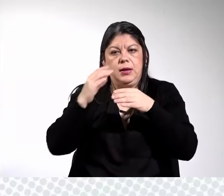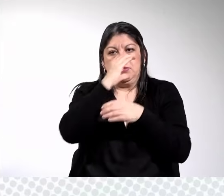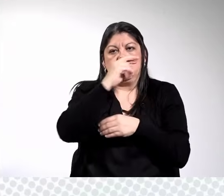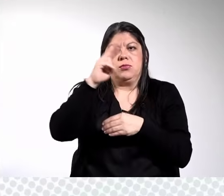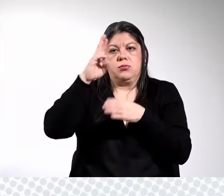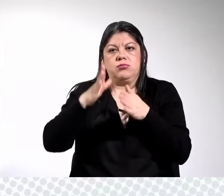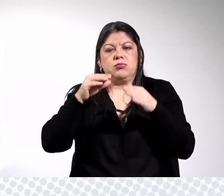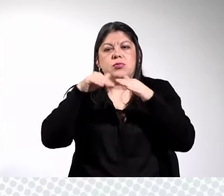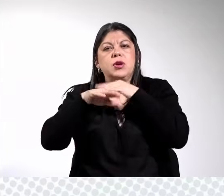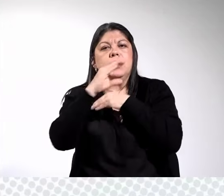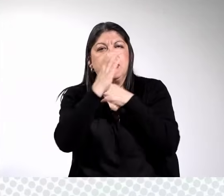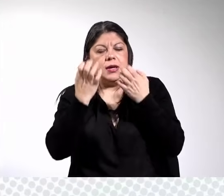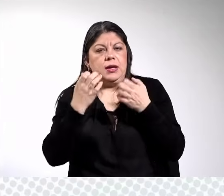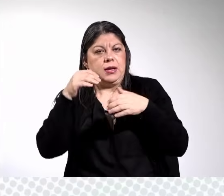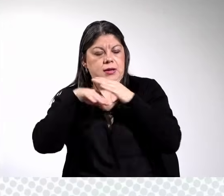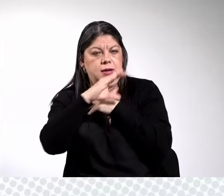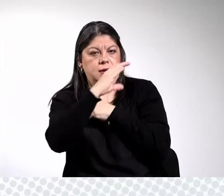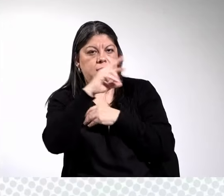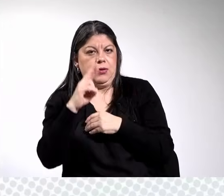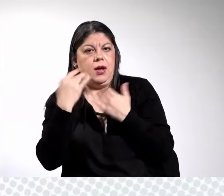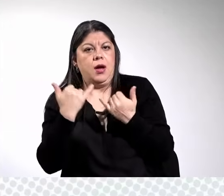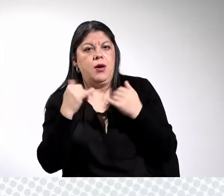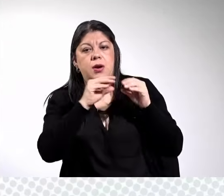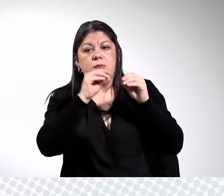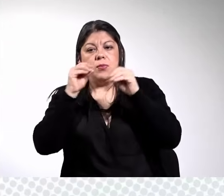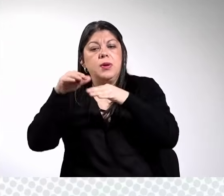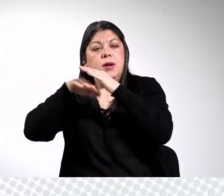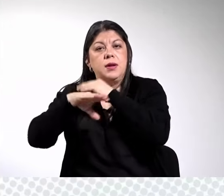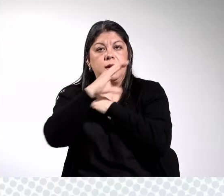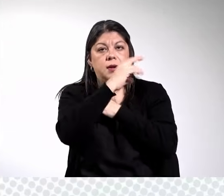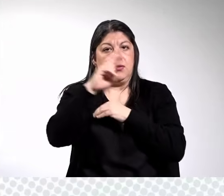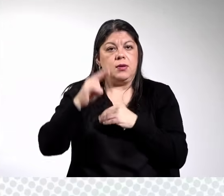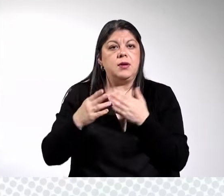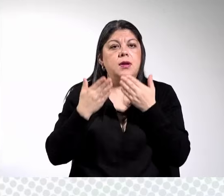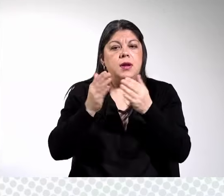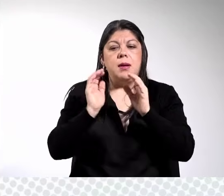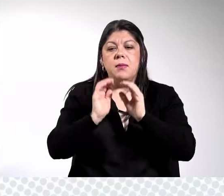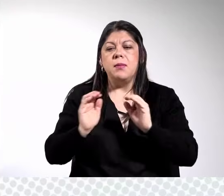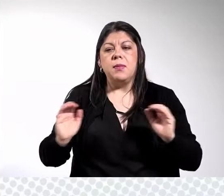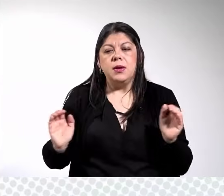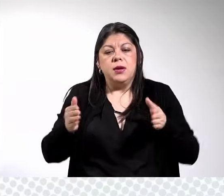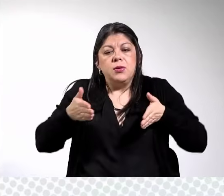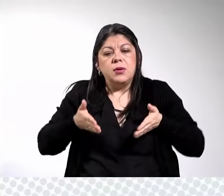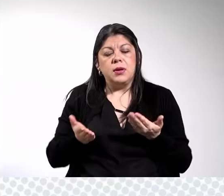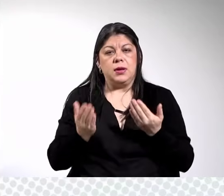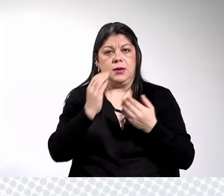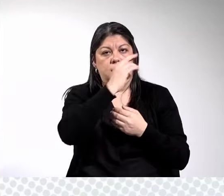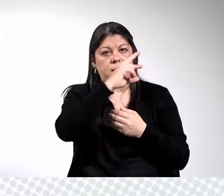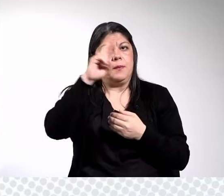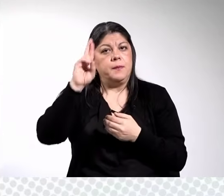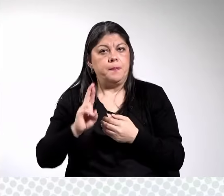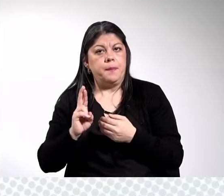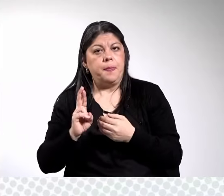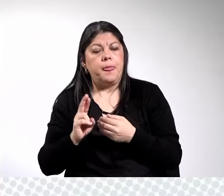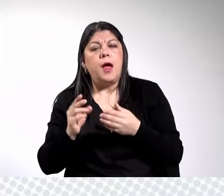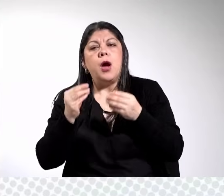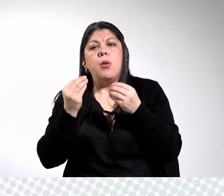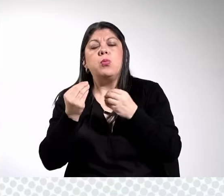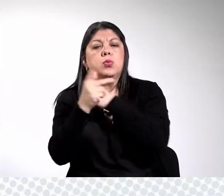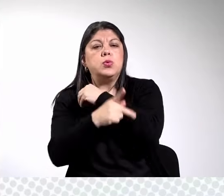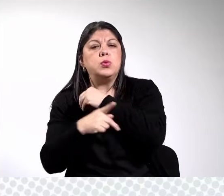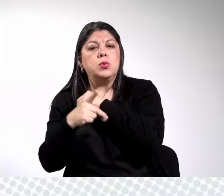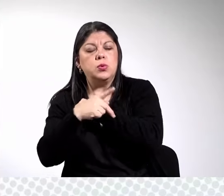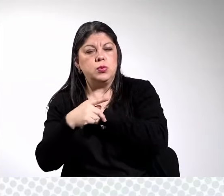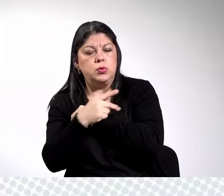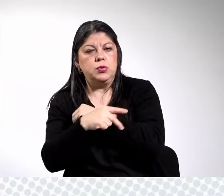Rica. Y ahora los migrantes también nos están dando una cantidad de niños de los que nacen aquí. Muchos países como